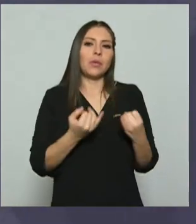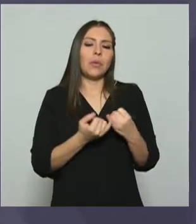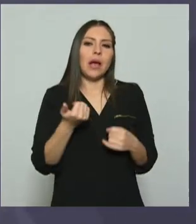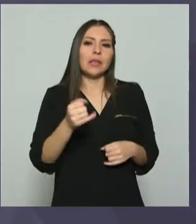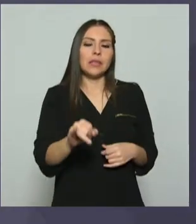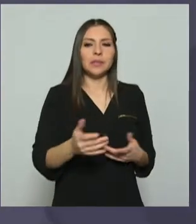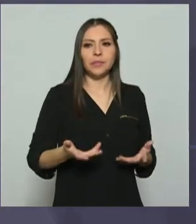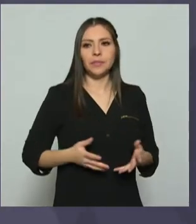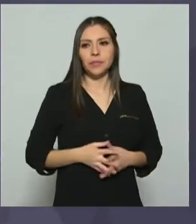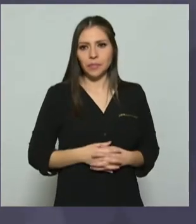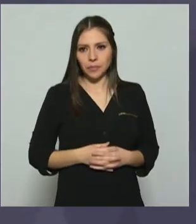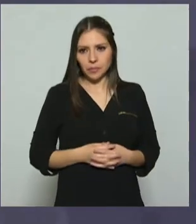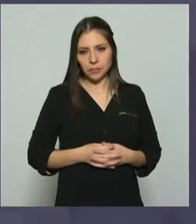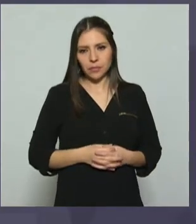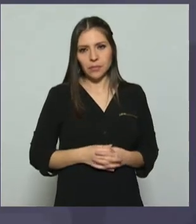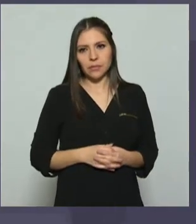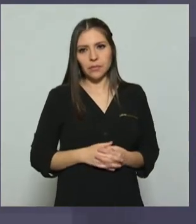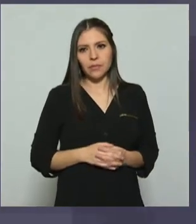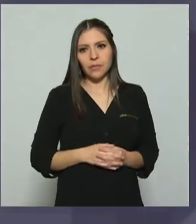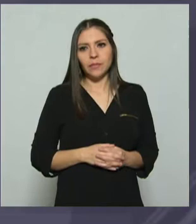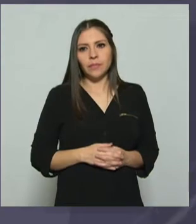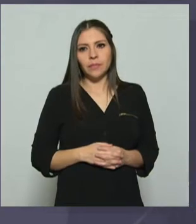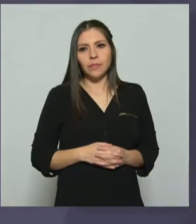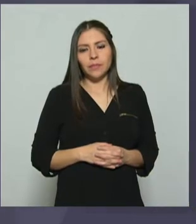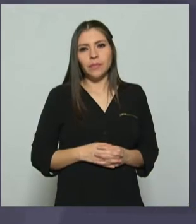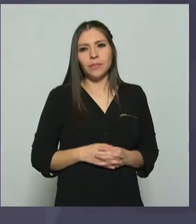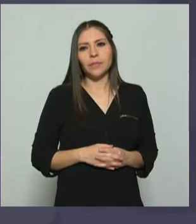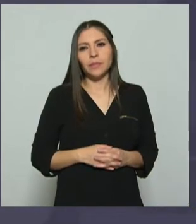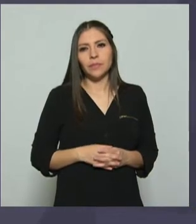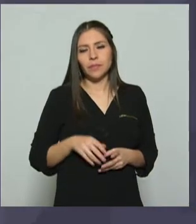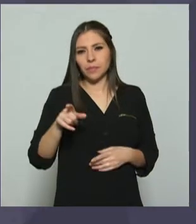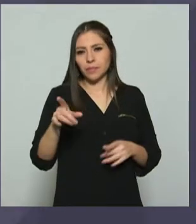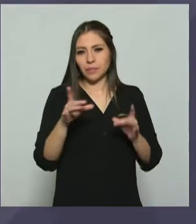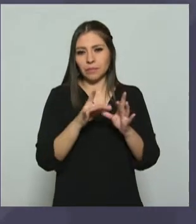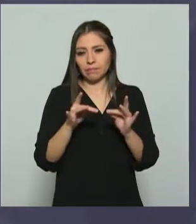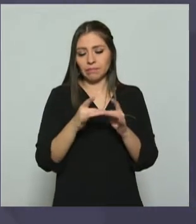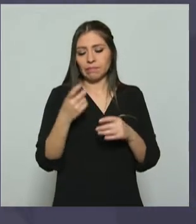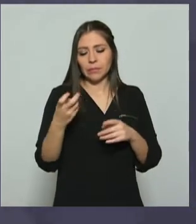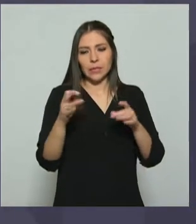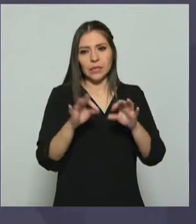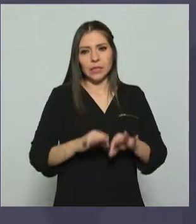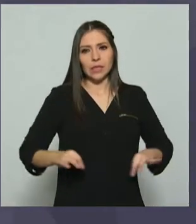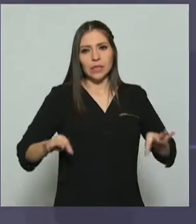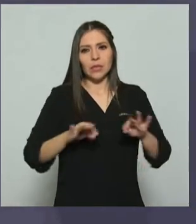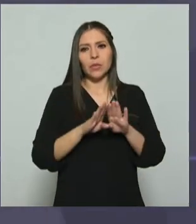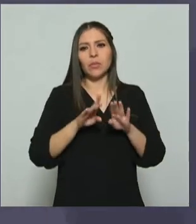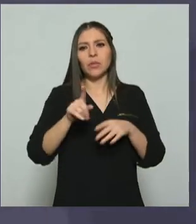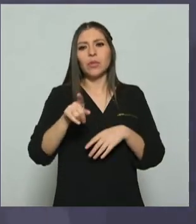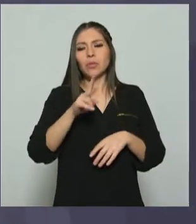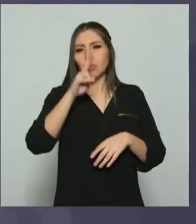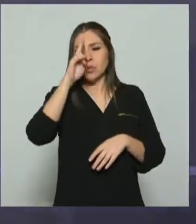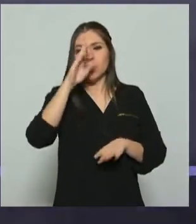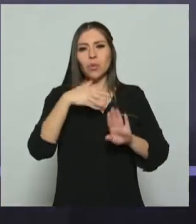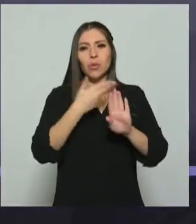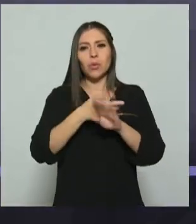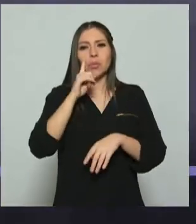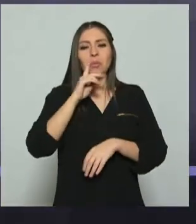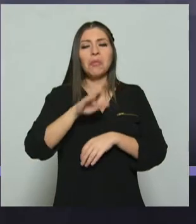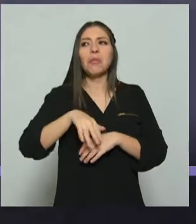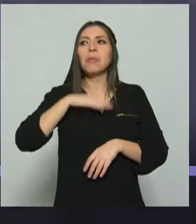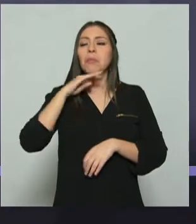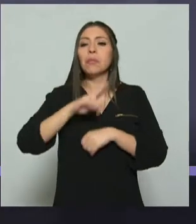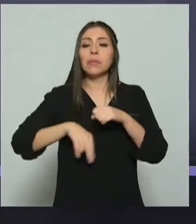Pues es muy importante esto que comentas. La naturalización de la violencia de género contra las mujeres es un tema gravísimo